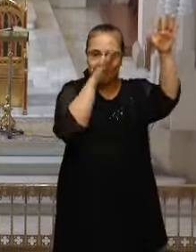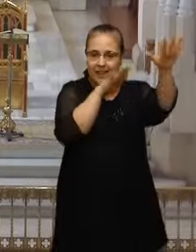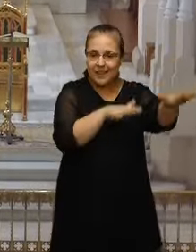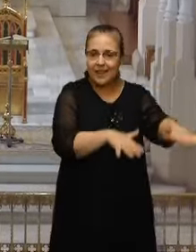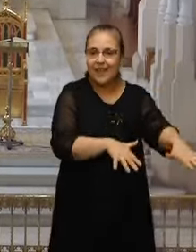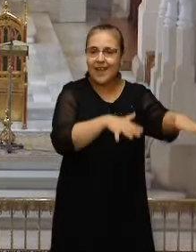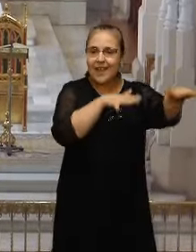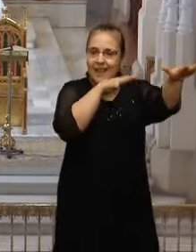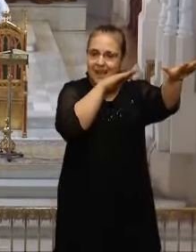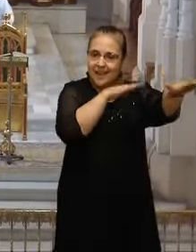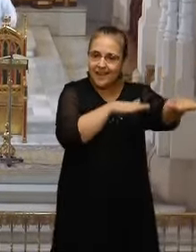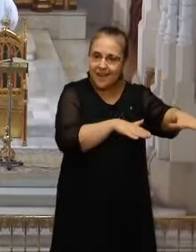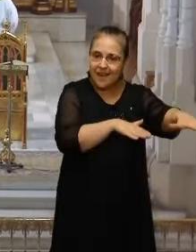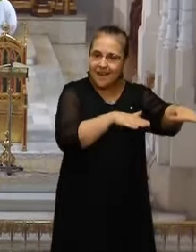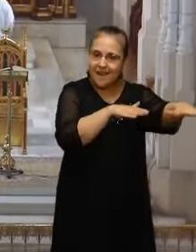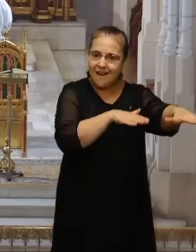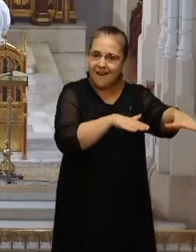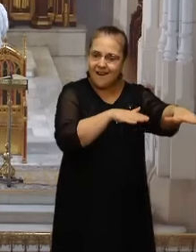su